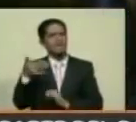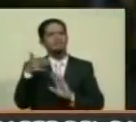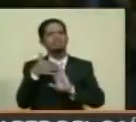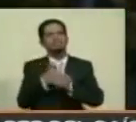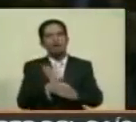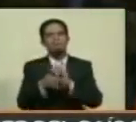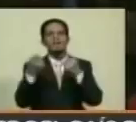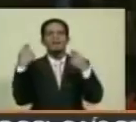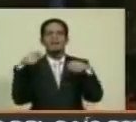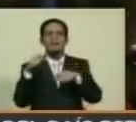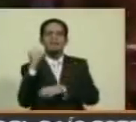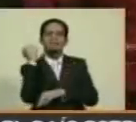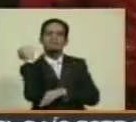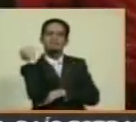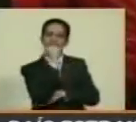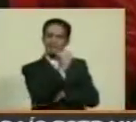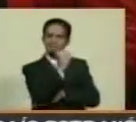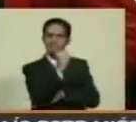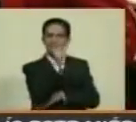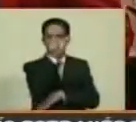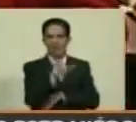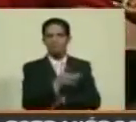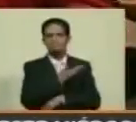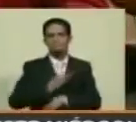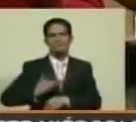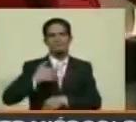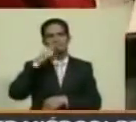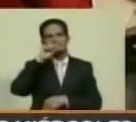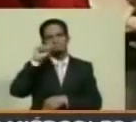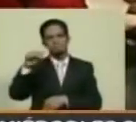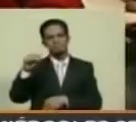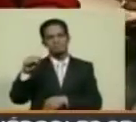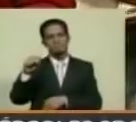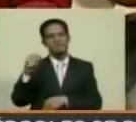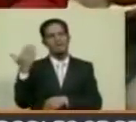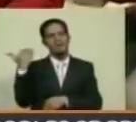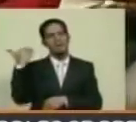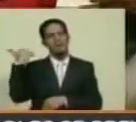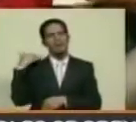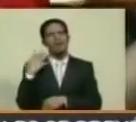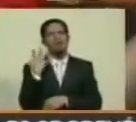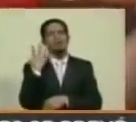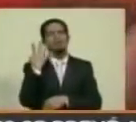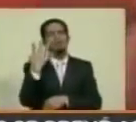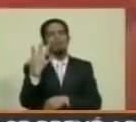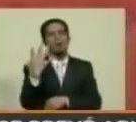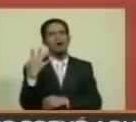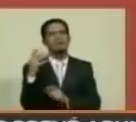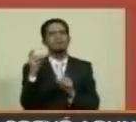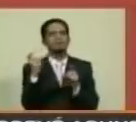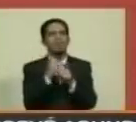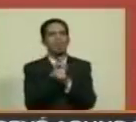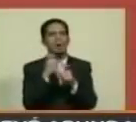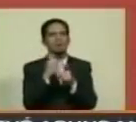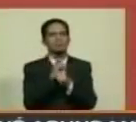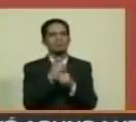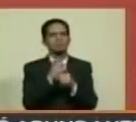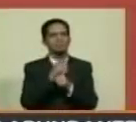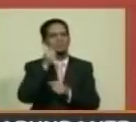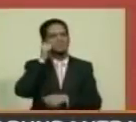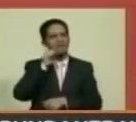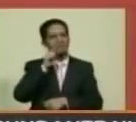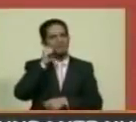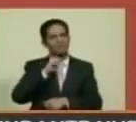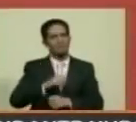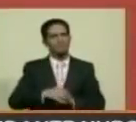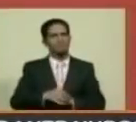magnicidio en grado de frustración que se intentó perpetrar el pasado día sábado